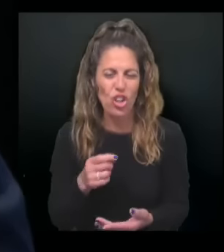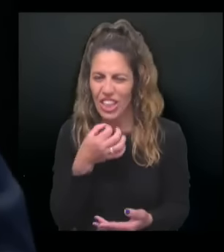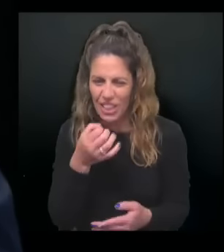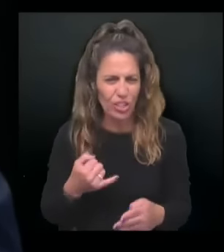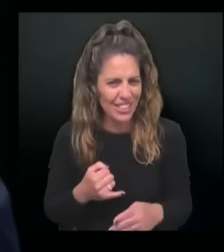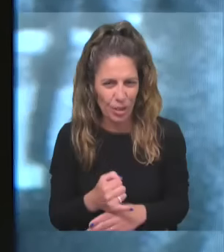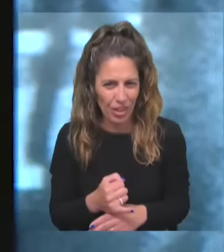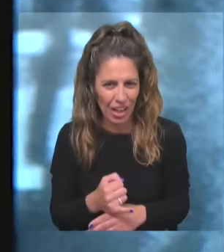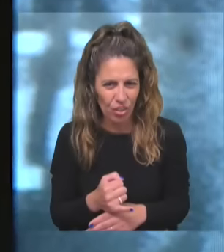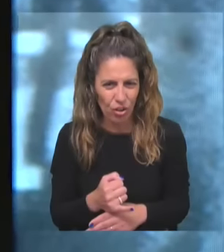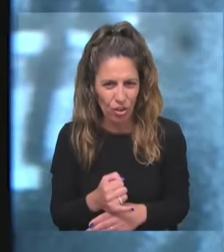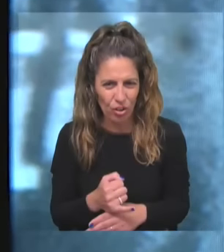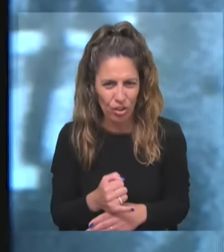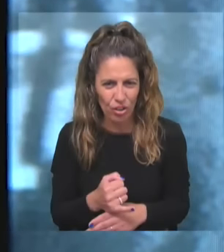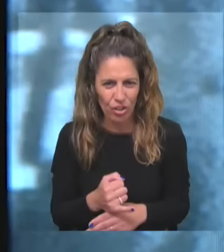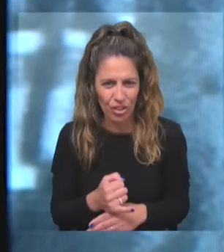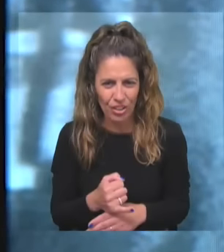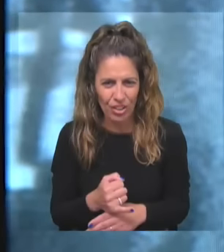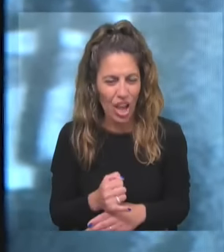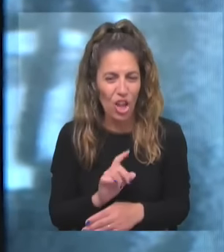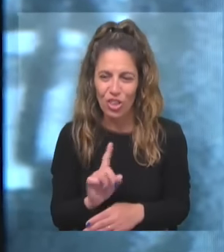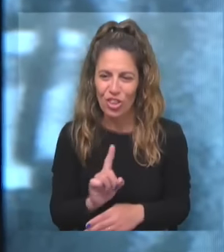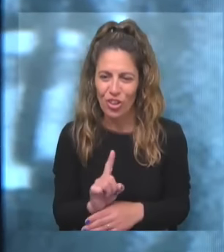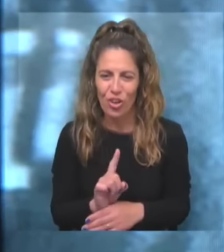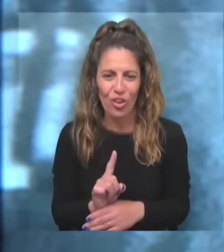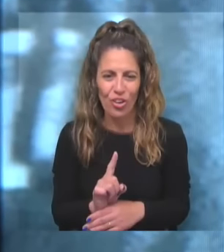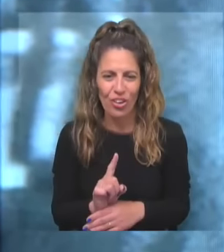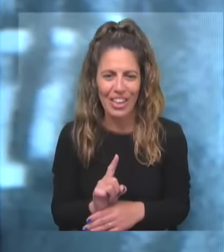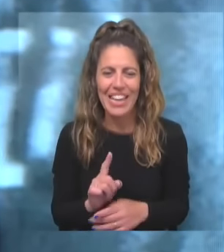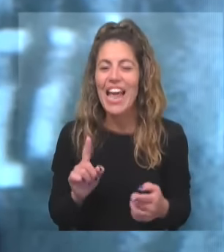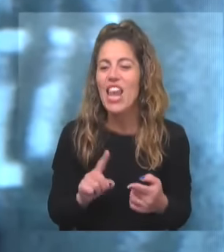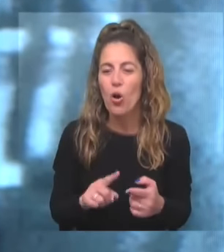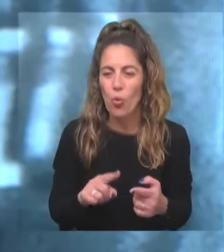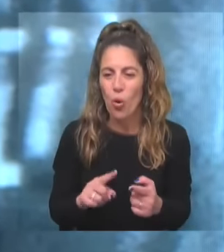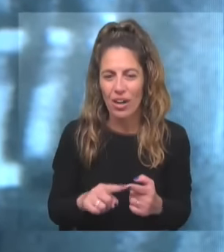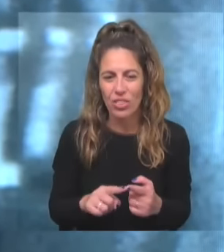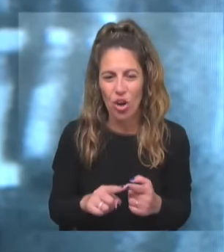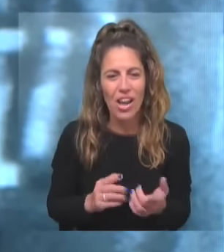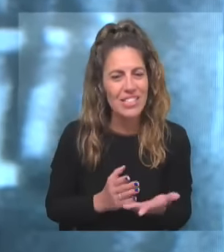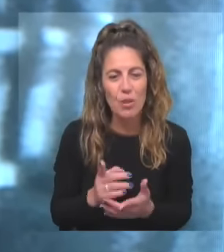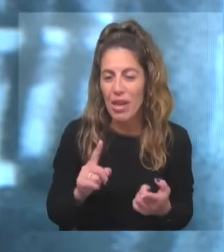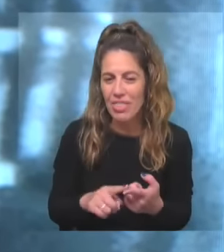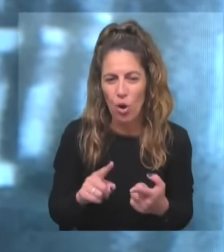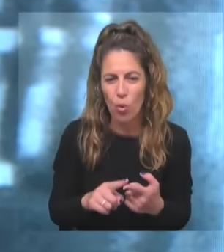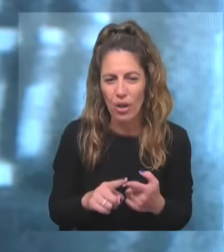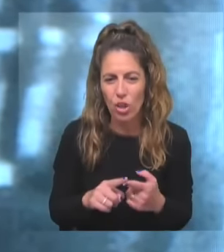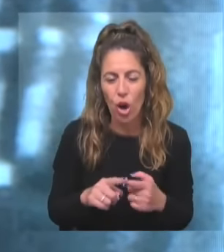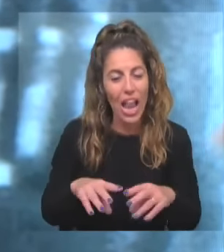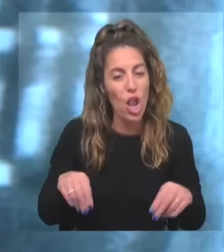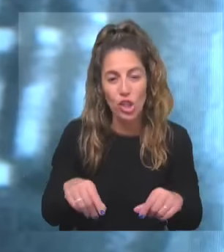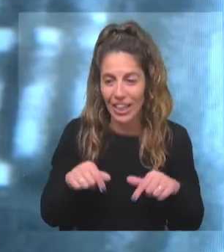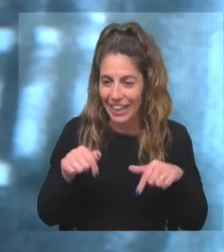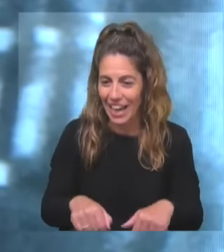No, no, como que quedaba, era, el acuerdo era, estábamos siempre de acuerdo en lo terrenal,